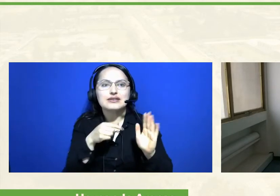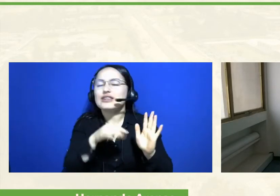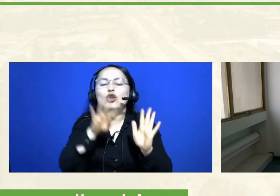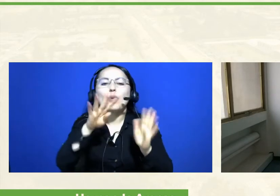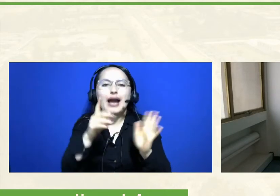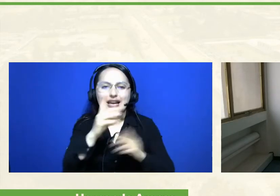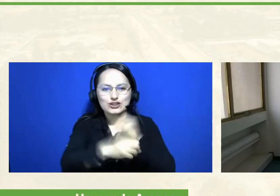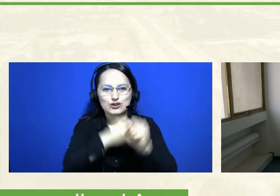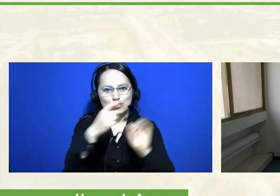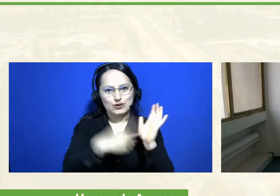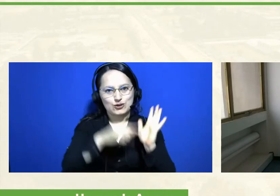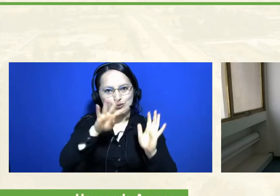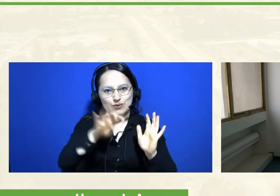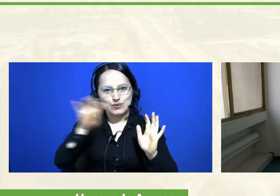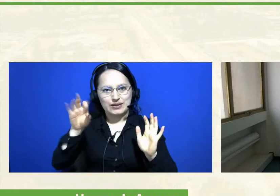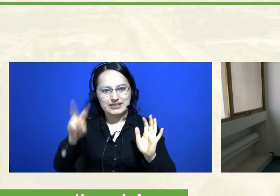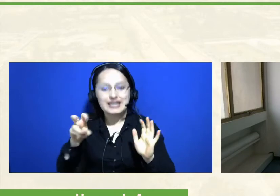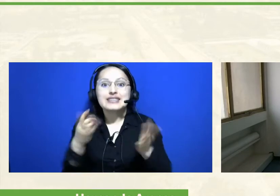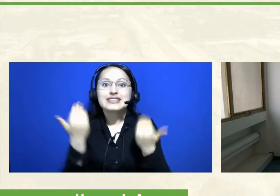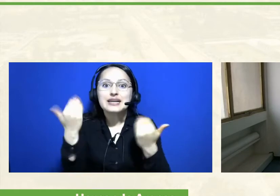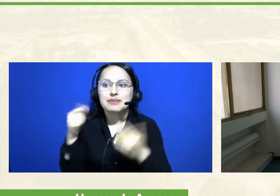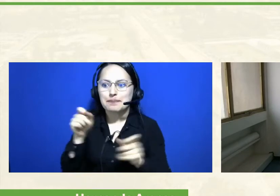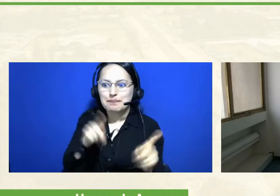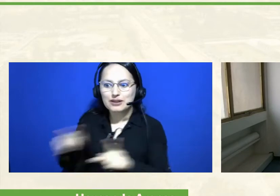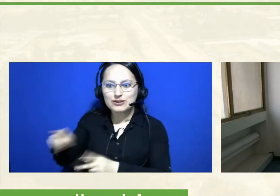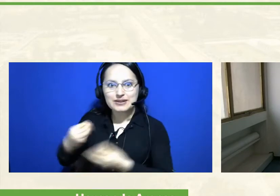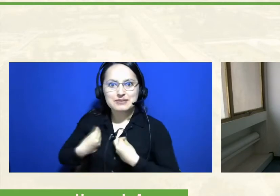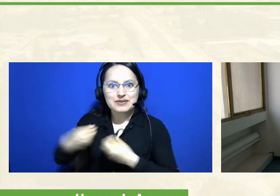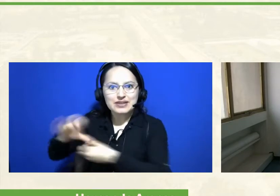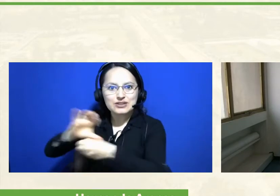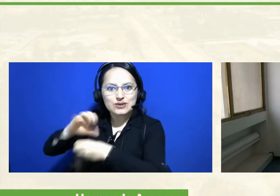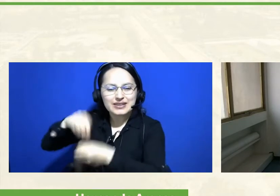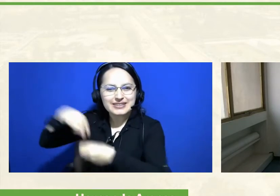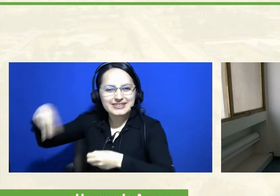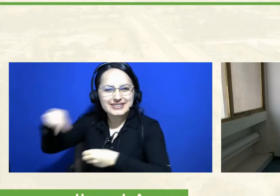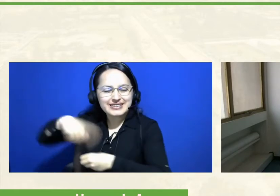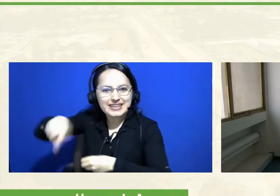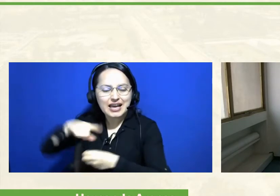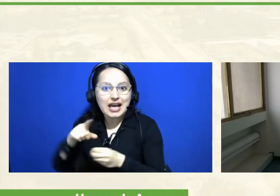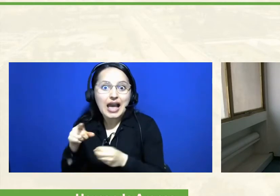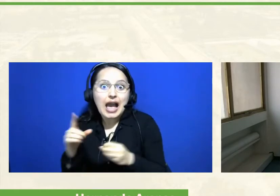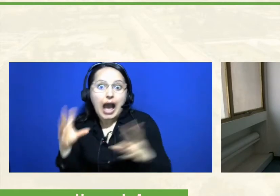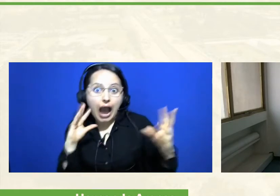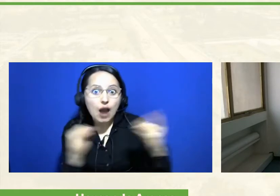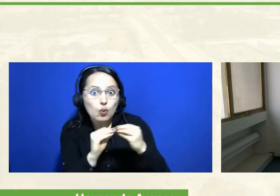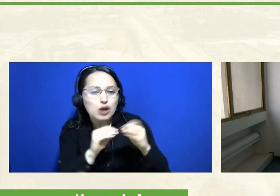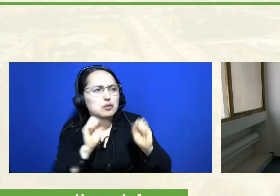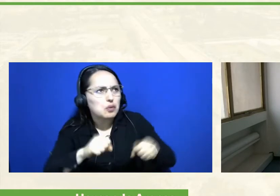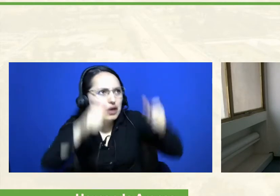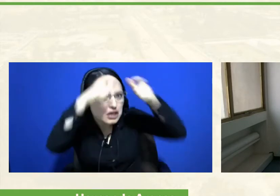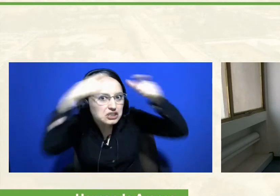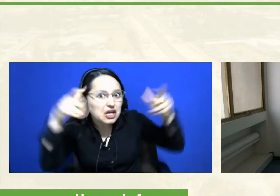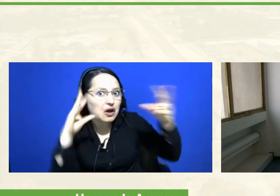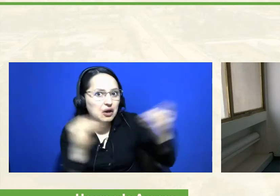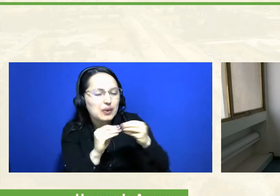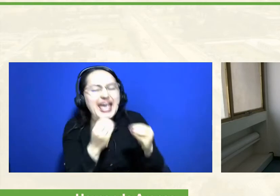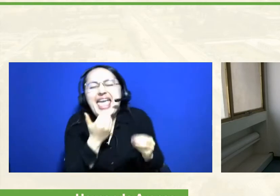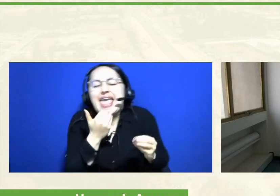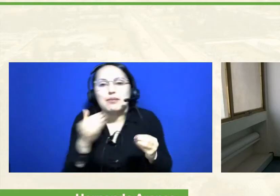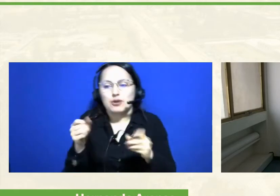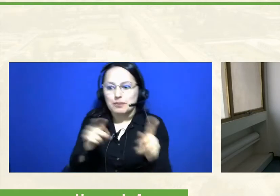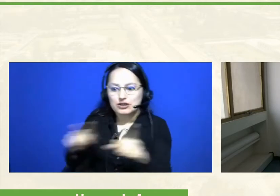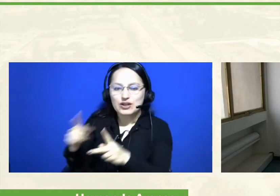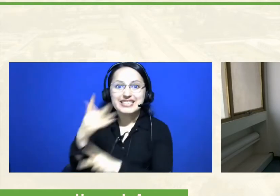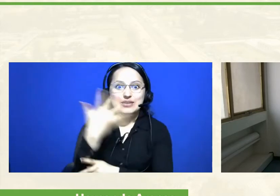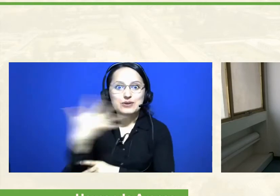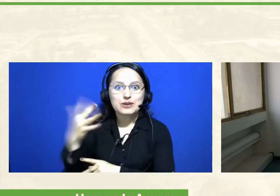ciudadanos activar esos mecanismos de Estado una vez estén de acuerdo. En este caso, si el 55% de